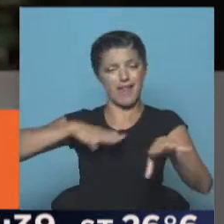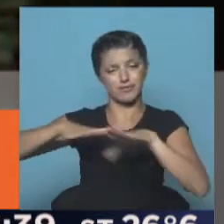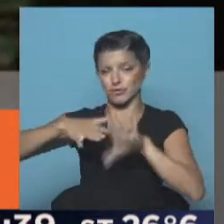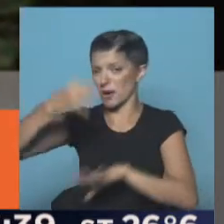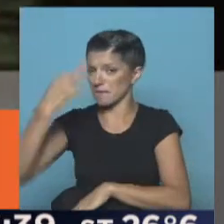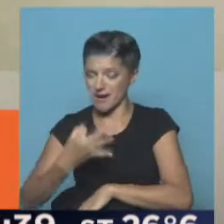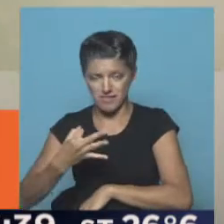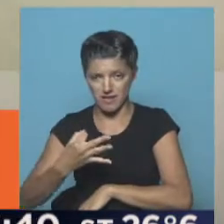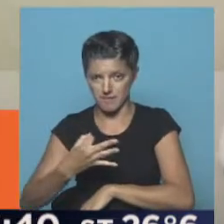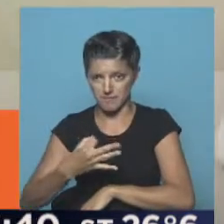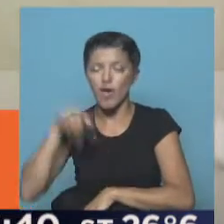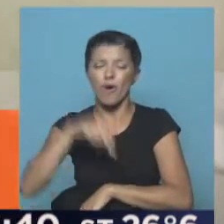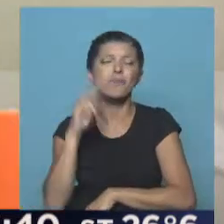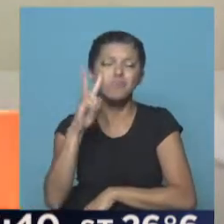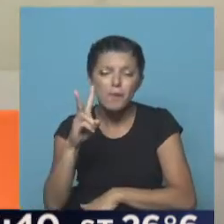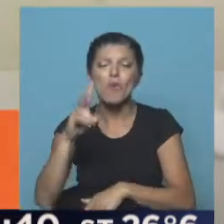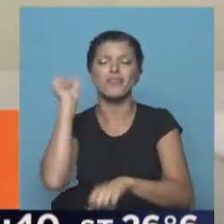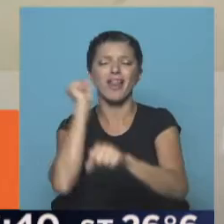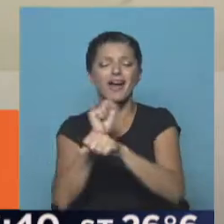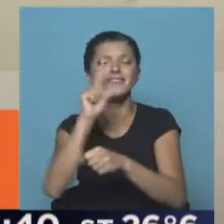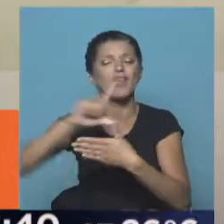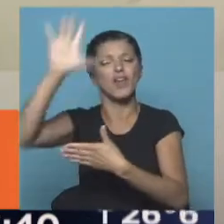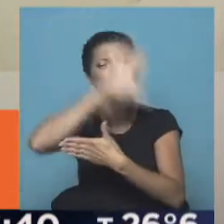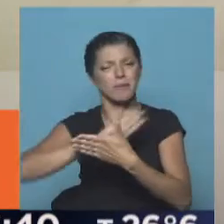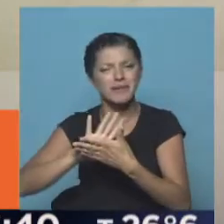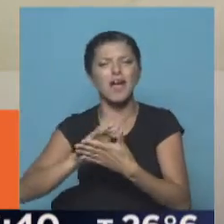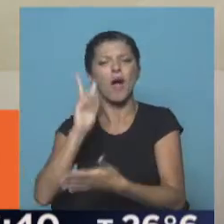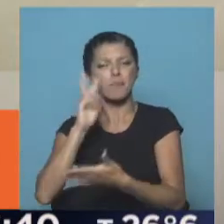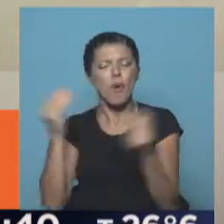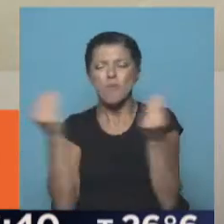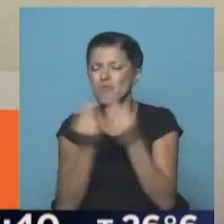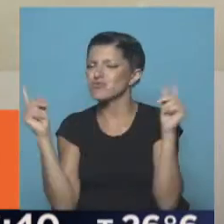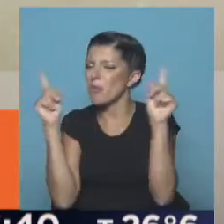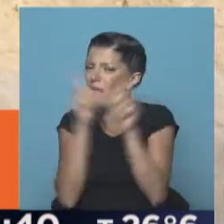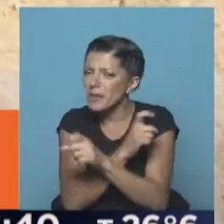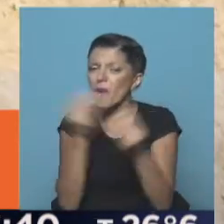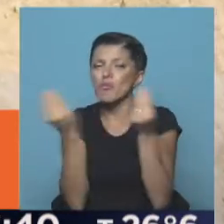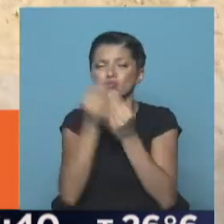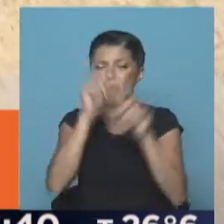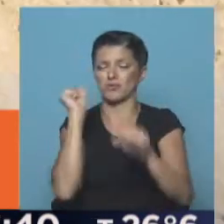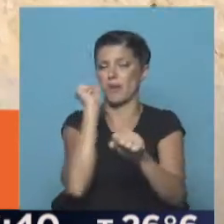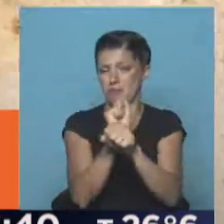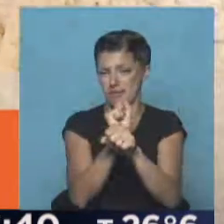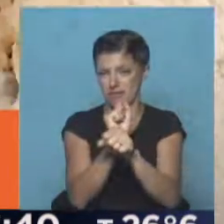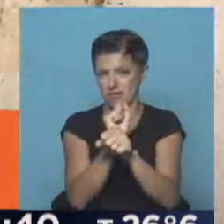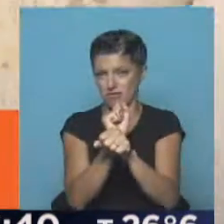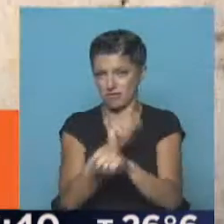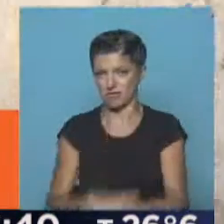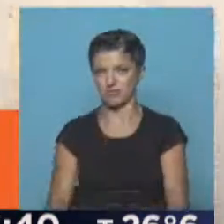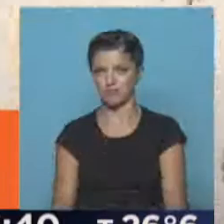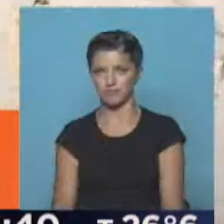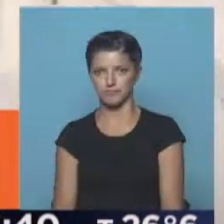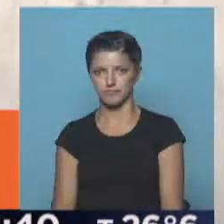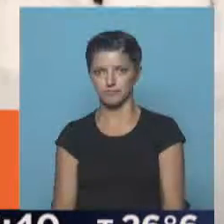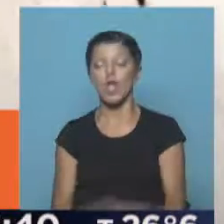ese ideal, las cárceles de Latinoamérica afrontan gravísimos problemas de superpoblación. El